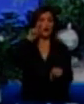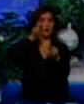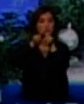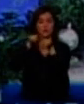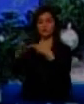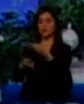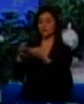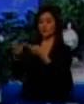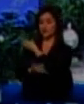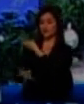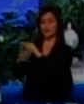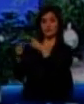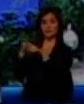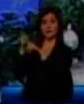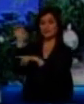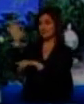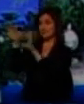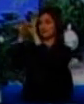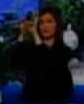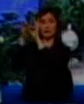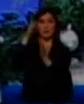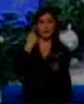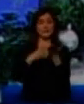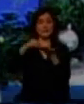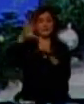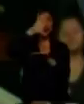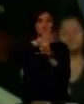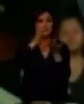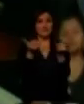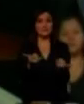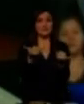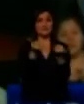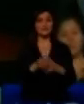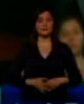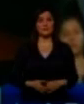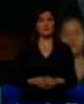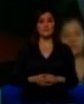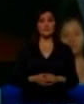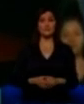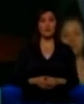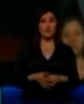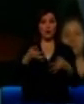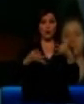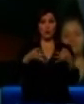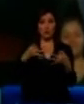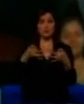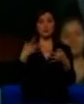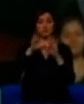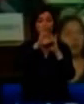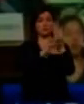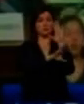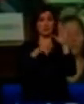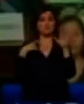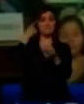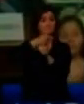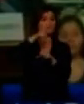Europea. El documento ahora deberá ser analizado por la Asamblea Nacional. Oficial a todos, gracias. Que la Corte Constitucional ya dictaminó